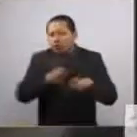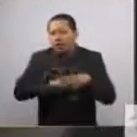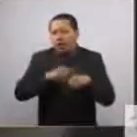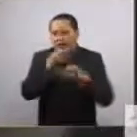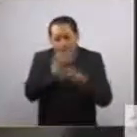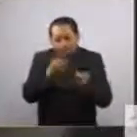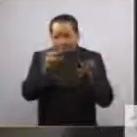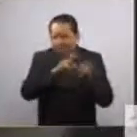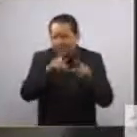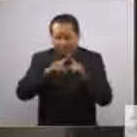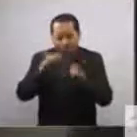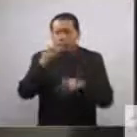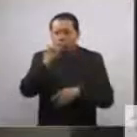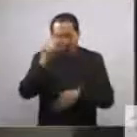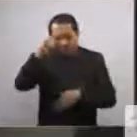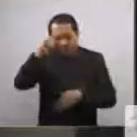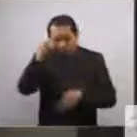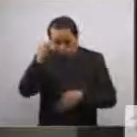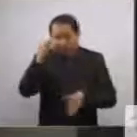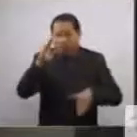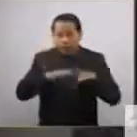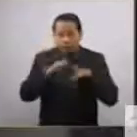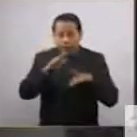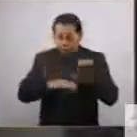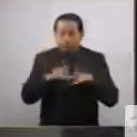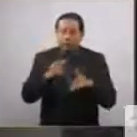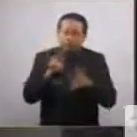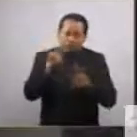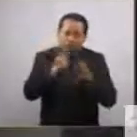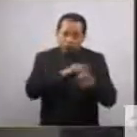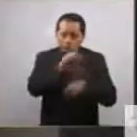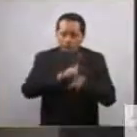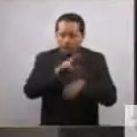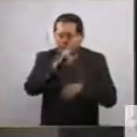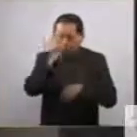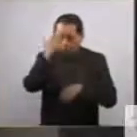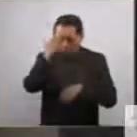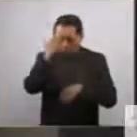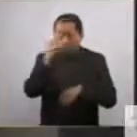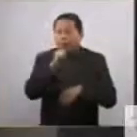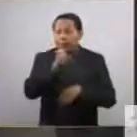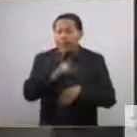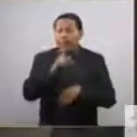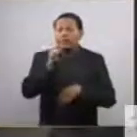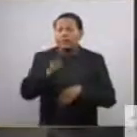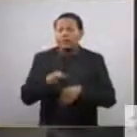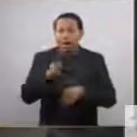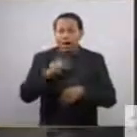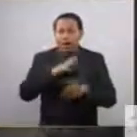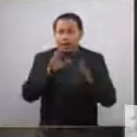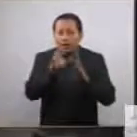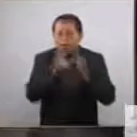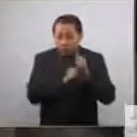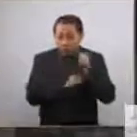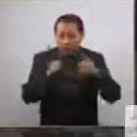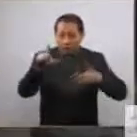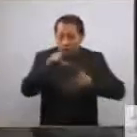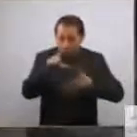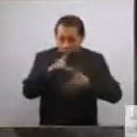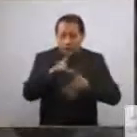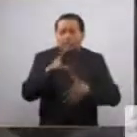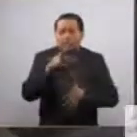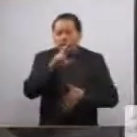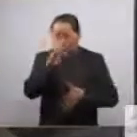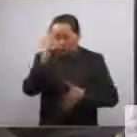en algunos casos como lenguas cooficiales. El reconocimiento de las lenguas indígenas en las constituciones latinoamericanas se